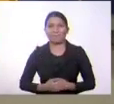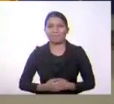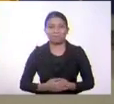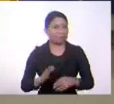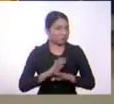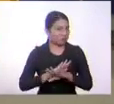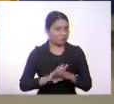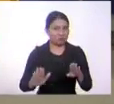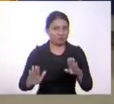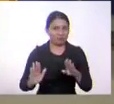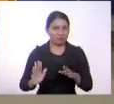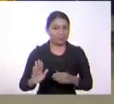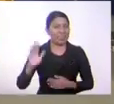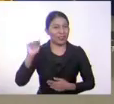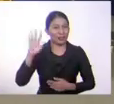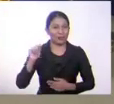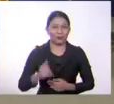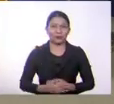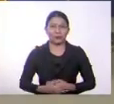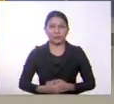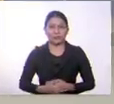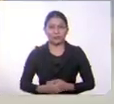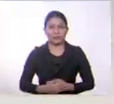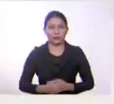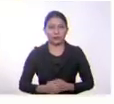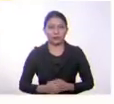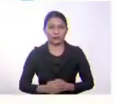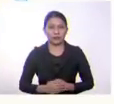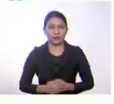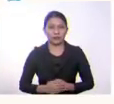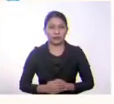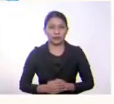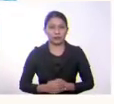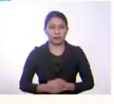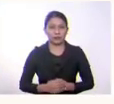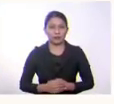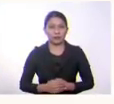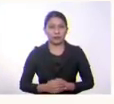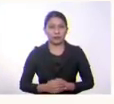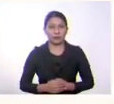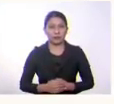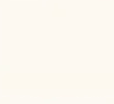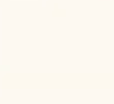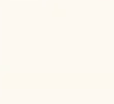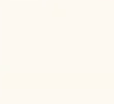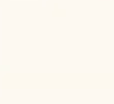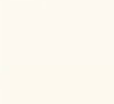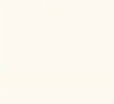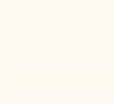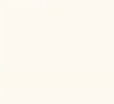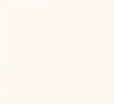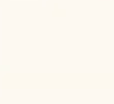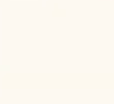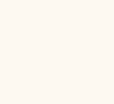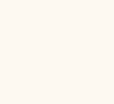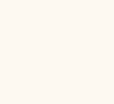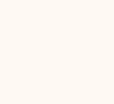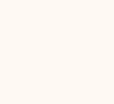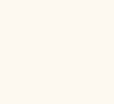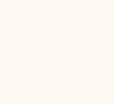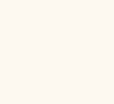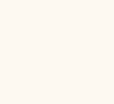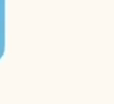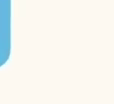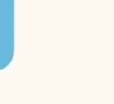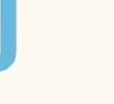hasta acá y les decimos adiós.